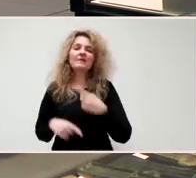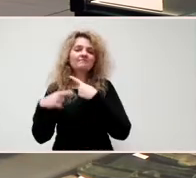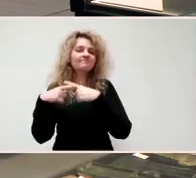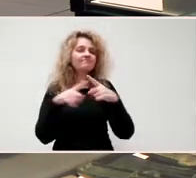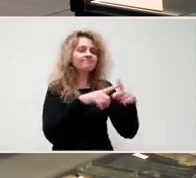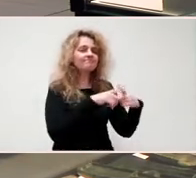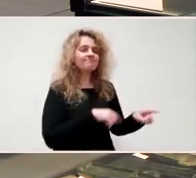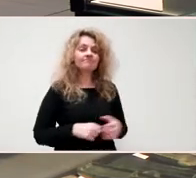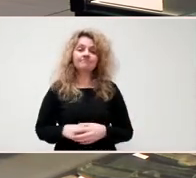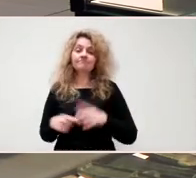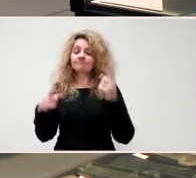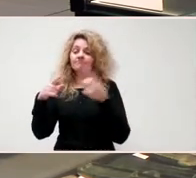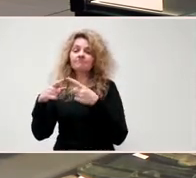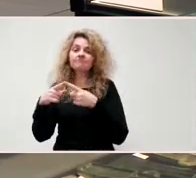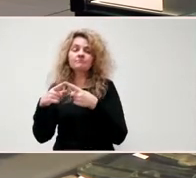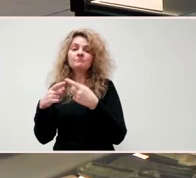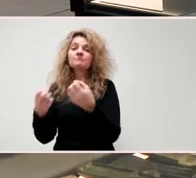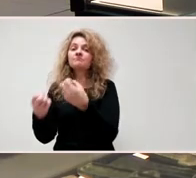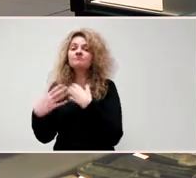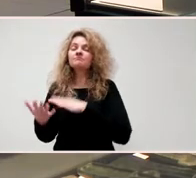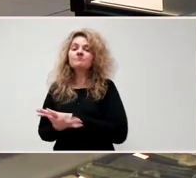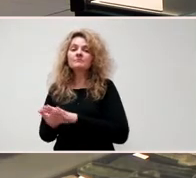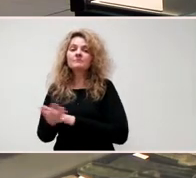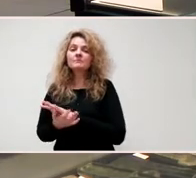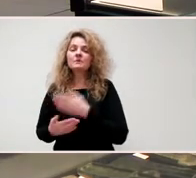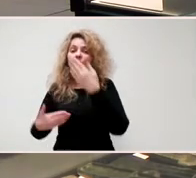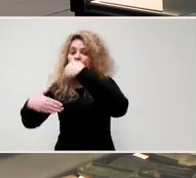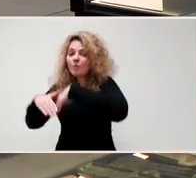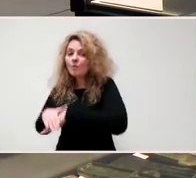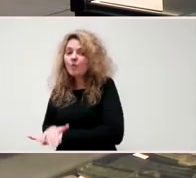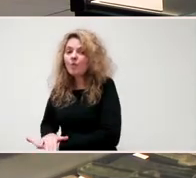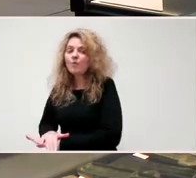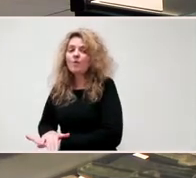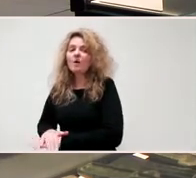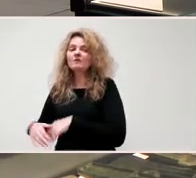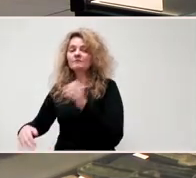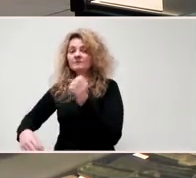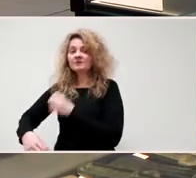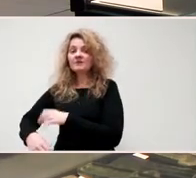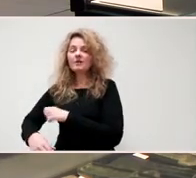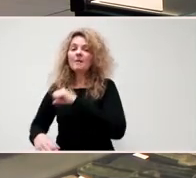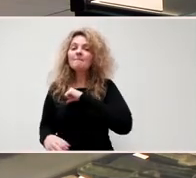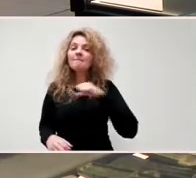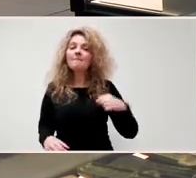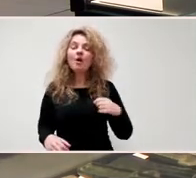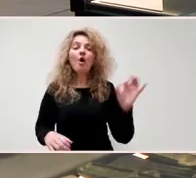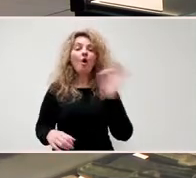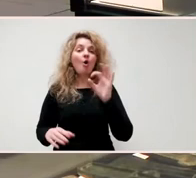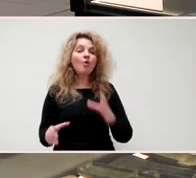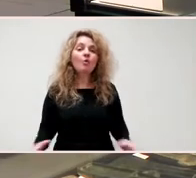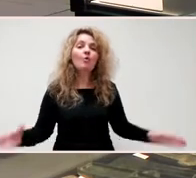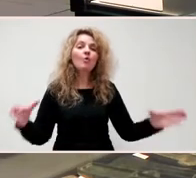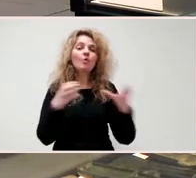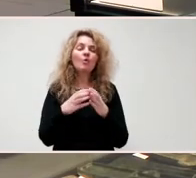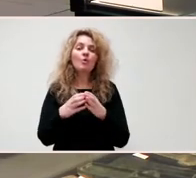varias hipóteses diferentes. Unha delas nos falaría de que podemos estar a falar nunha tesourización ou ensobal particular